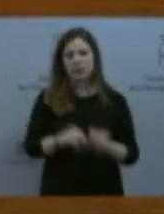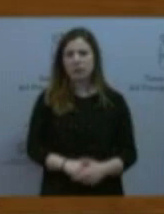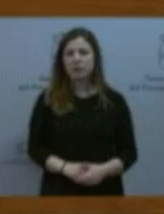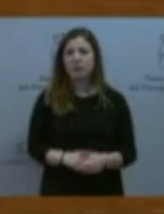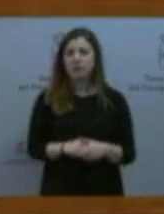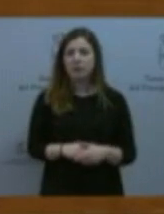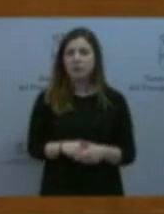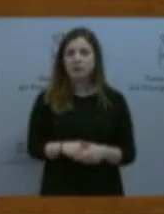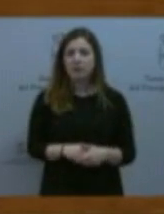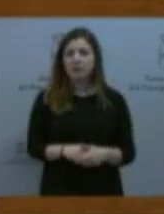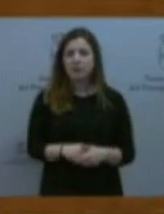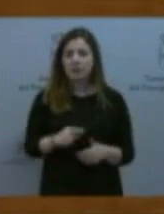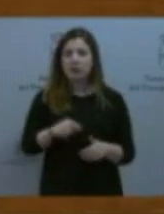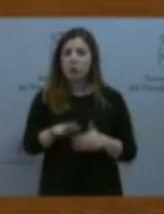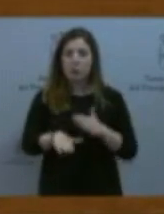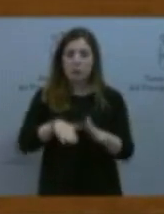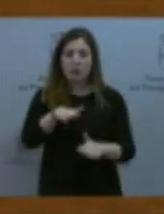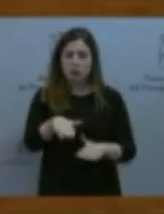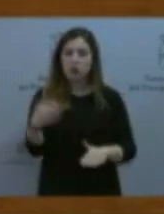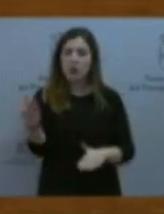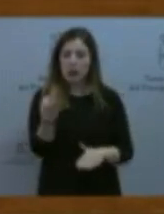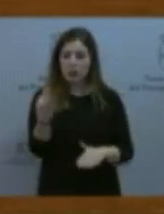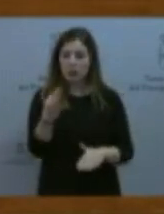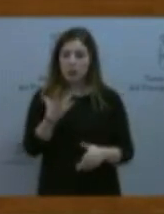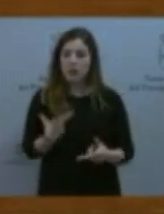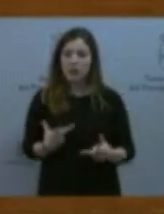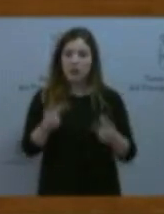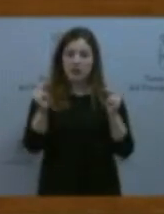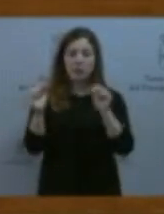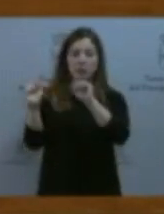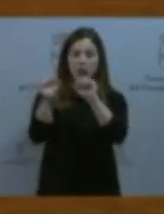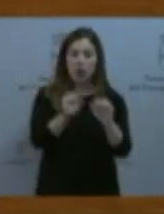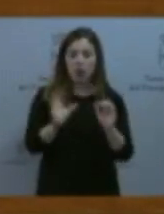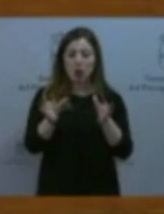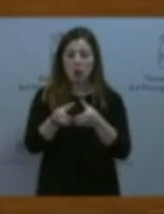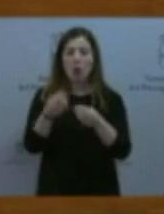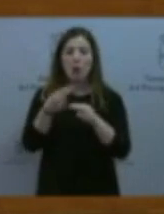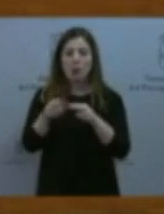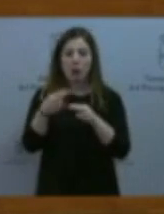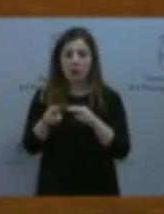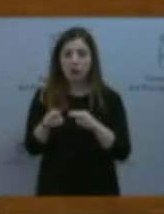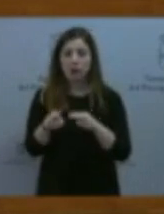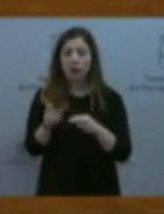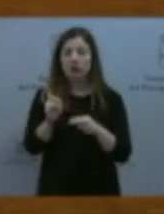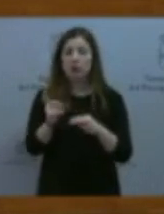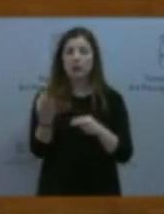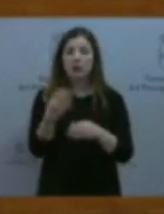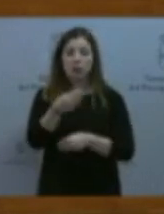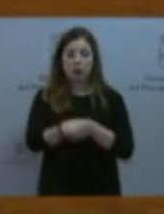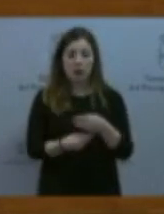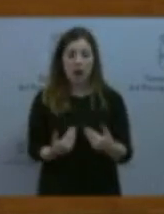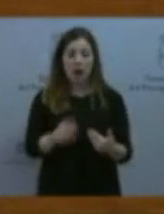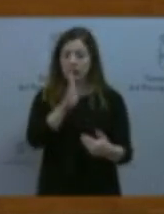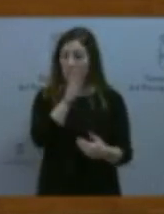dar: acabar con los aforamientos. Solo podemos hacerlo desde la responsabilidad, dado que, al fin y al cabo, y no deja de resultar